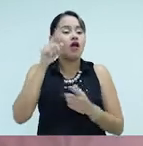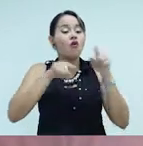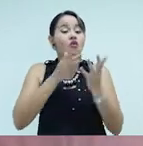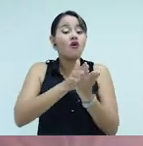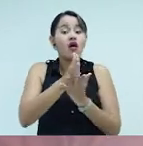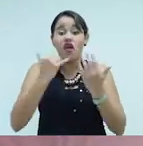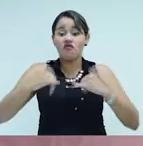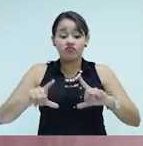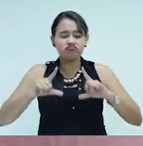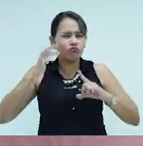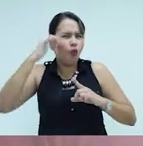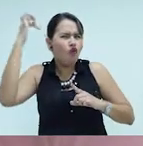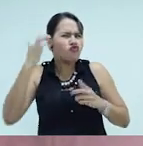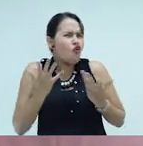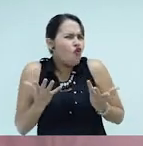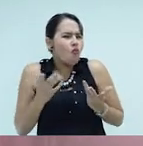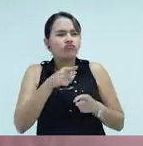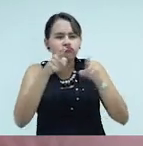de conocimiento, con qué calidad